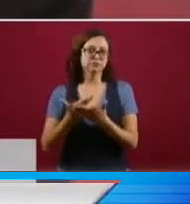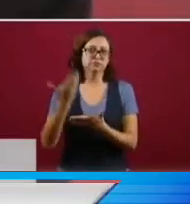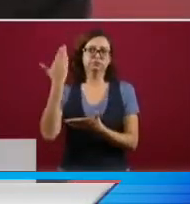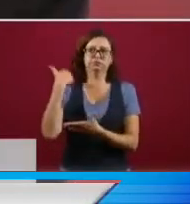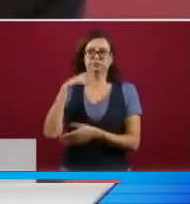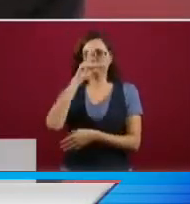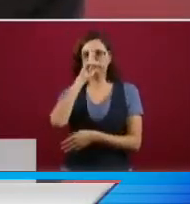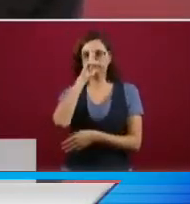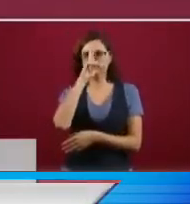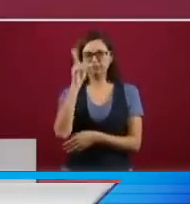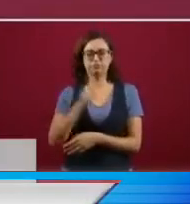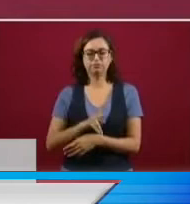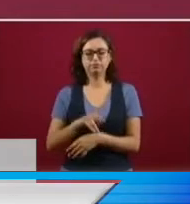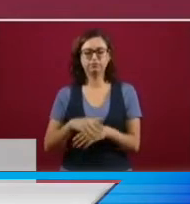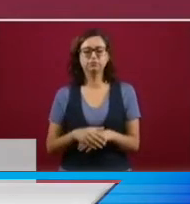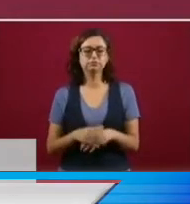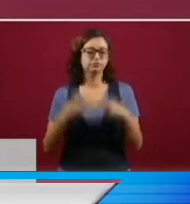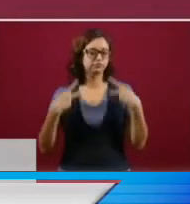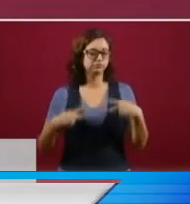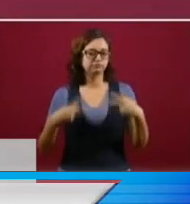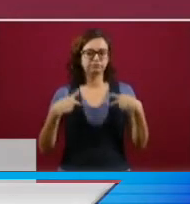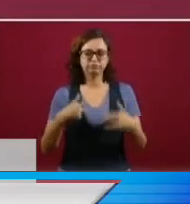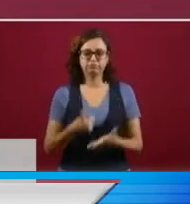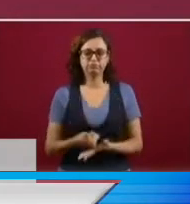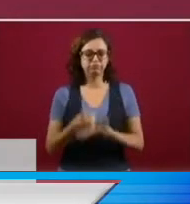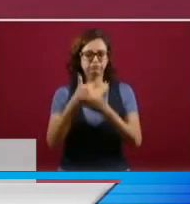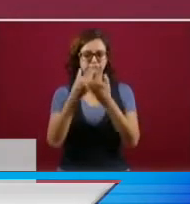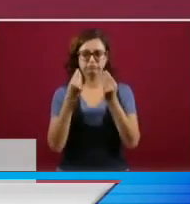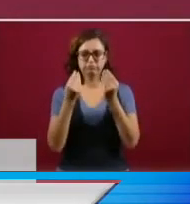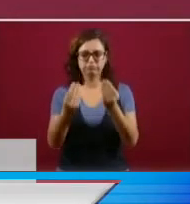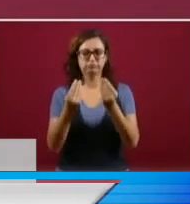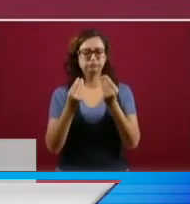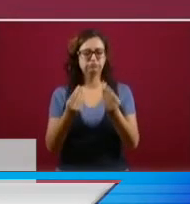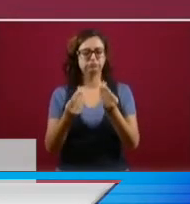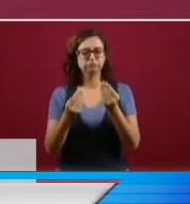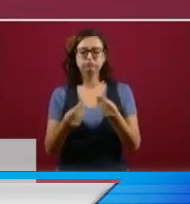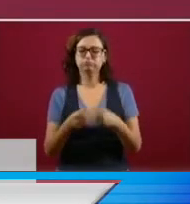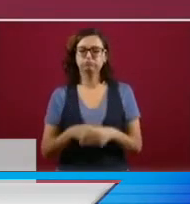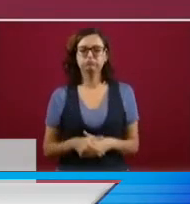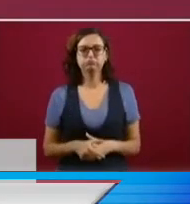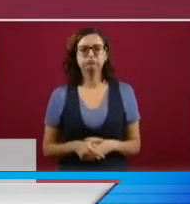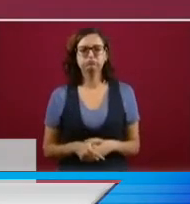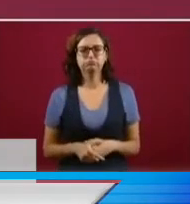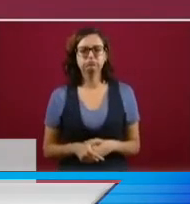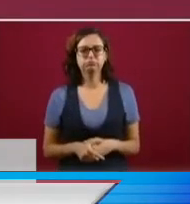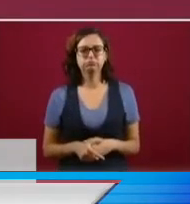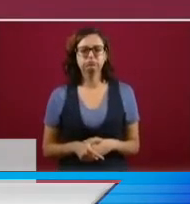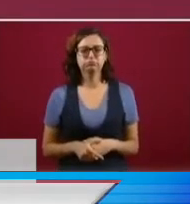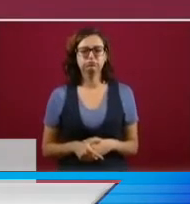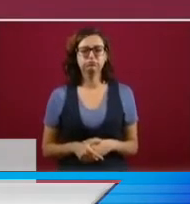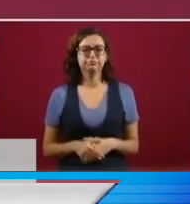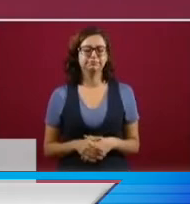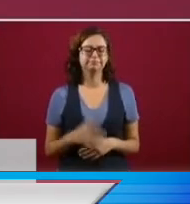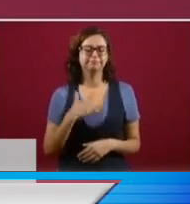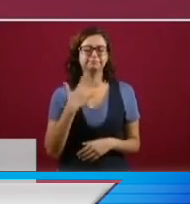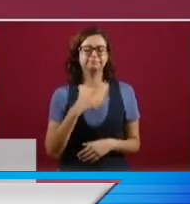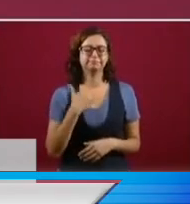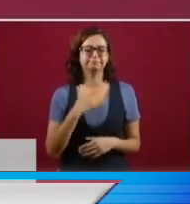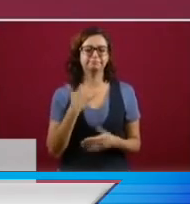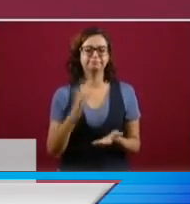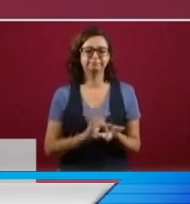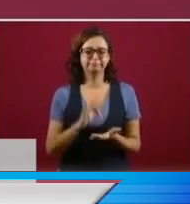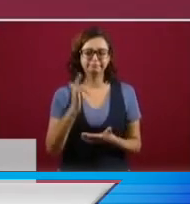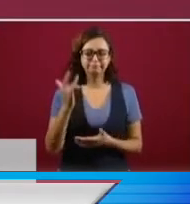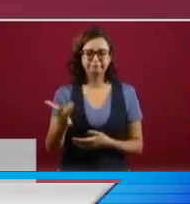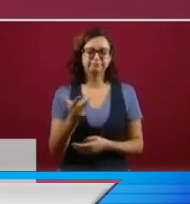Manifestaciones. Nos ayudó mucho la gente, los ciudadanos. Agradece a los ciudadanos el buen comportamiento en la marcha para no olvidar el